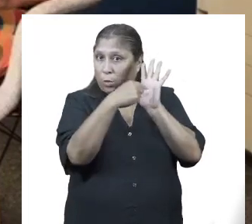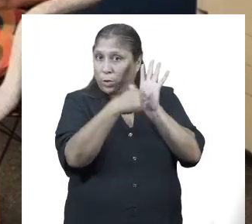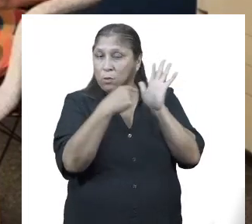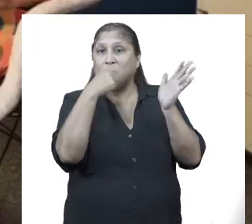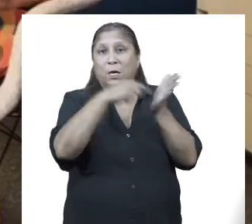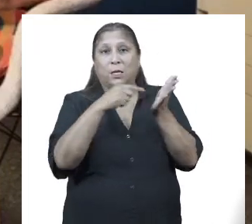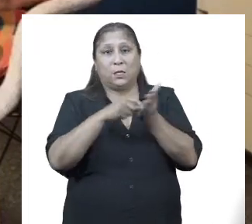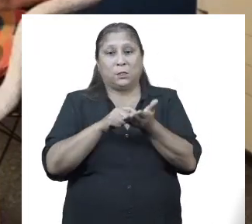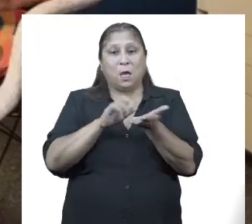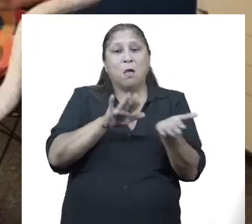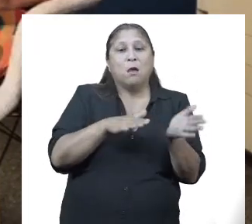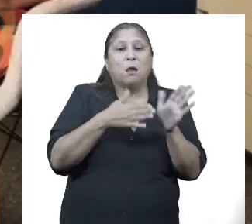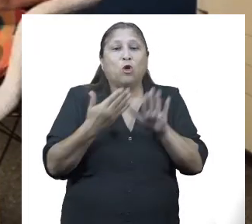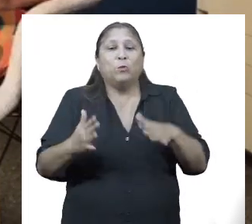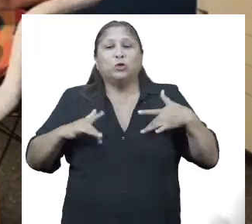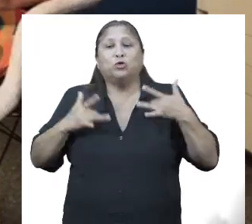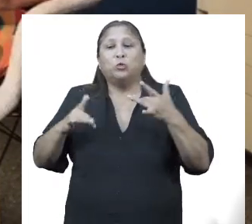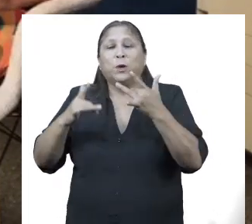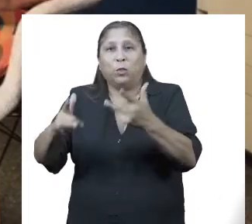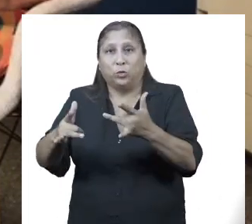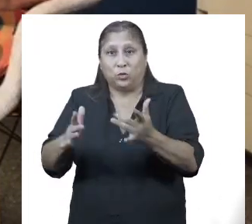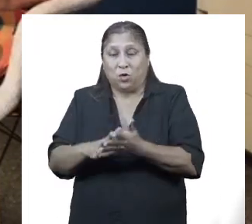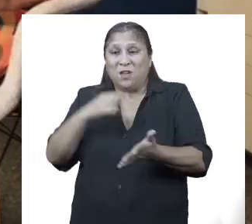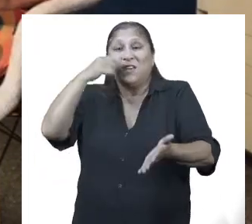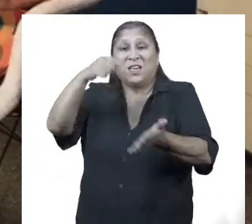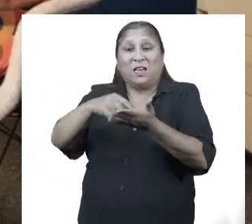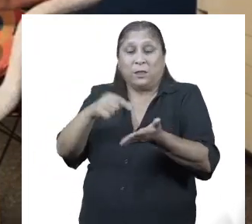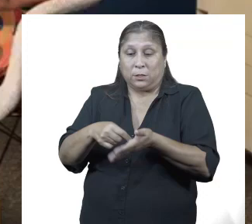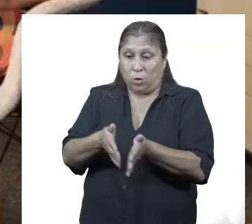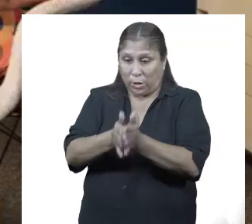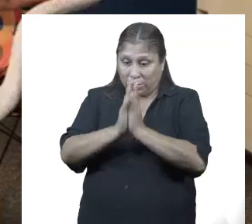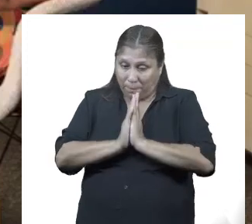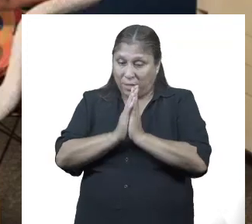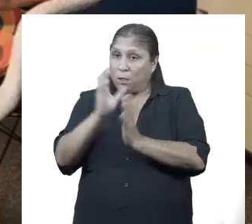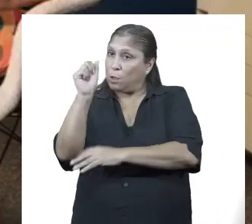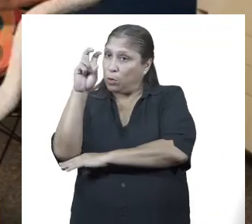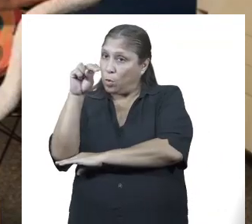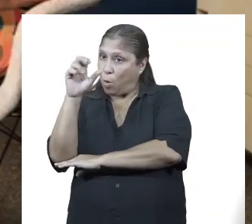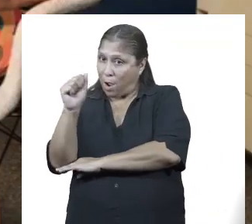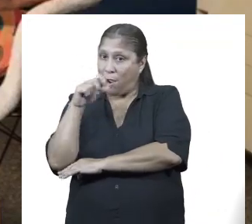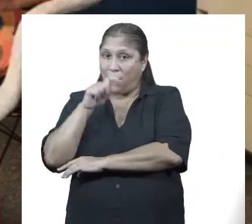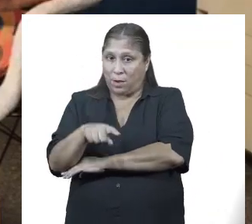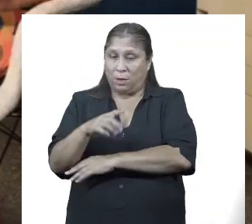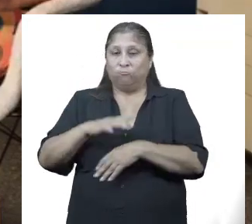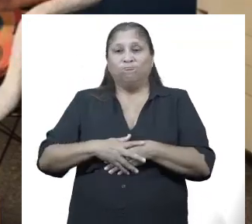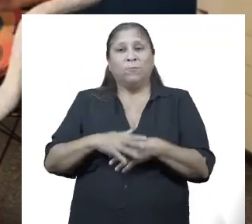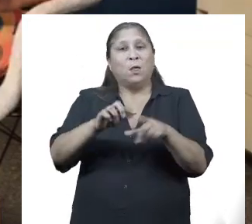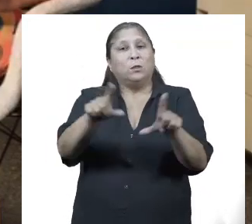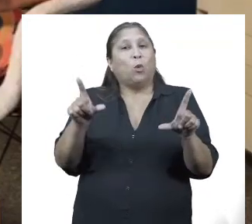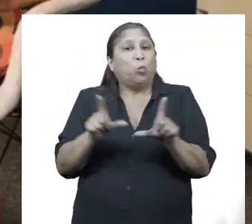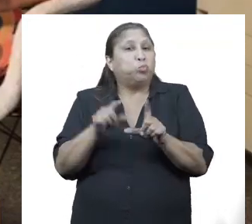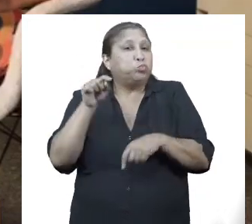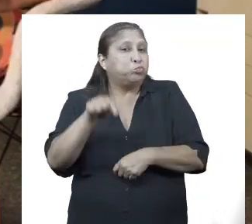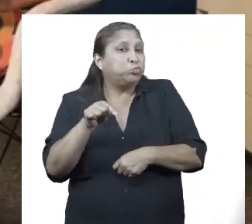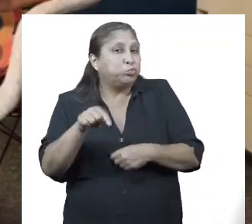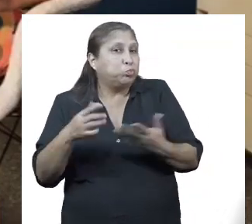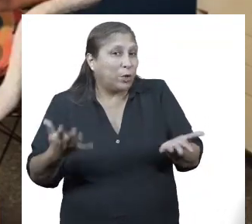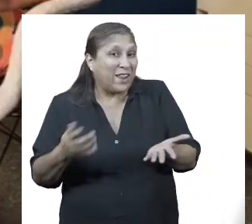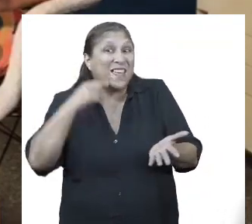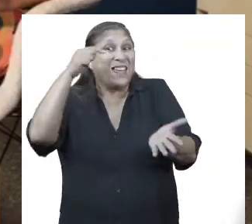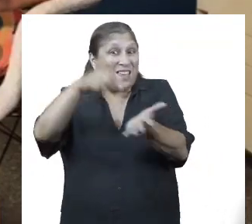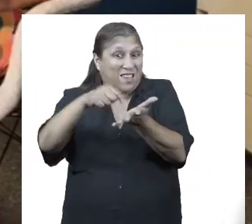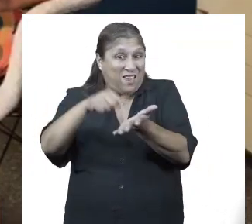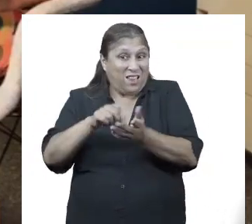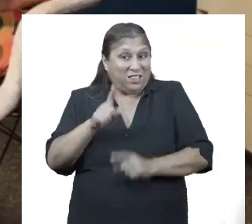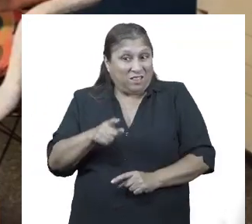supuesto del homicidio piadoso y que establece que la conducta que ella solicita, en este caso describe un contexto de eutanasia,